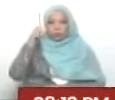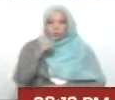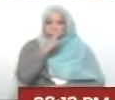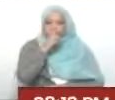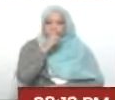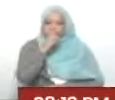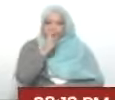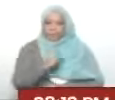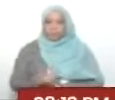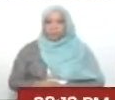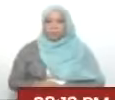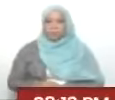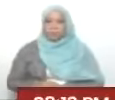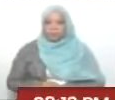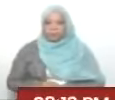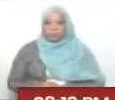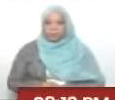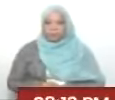O,